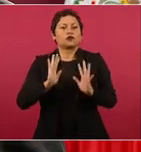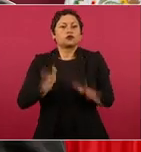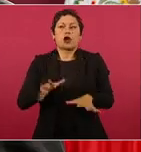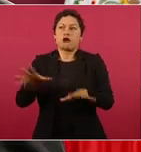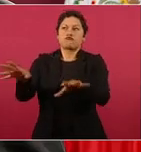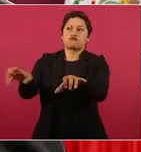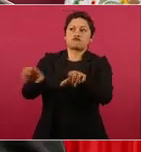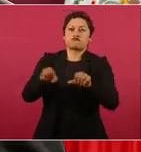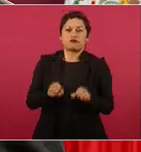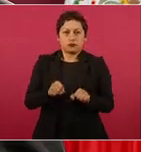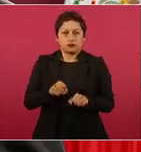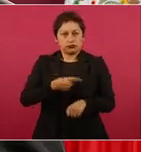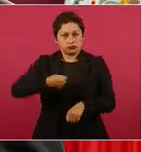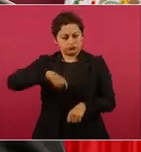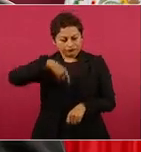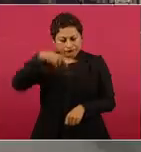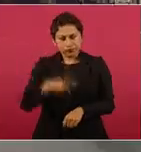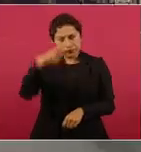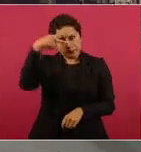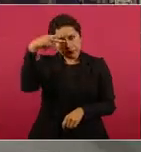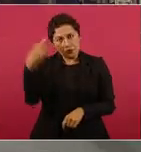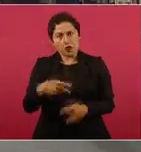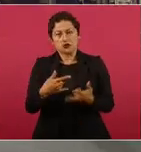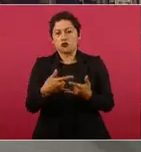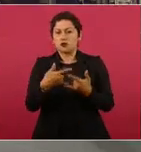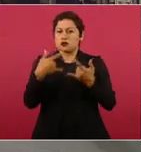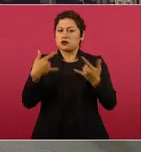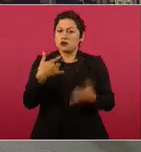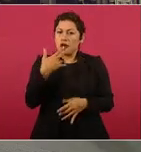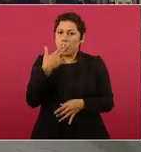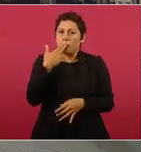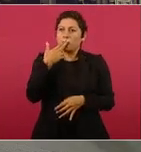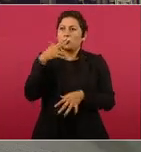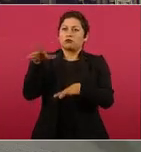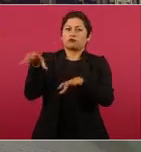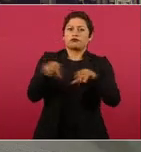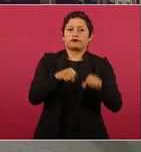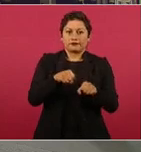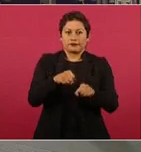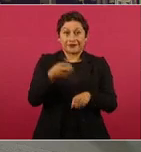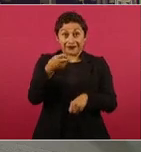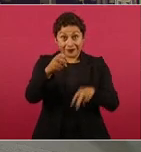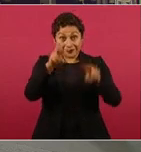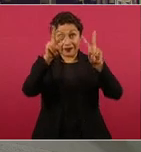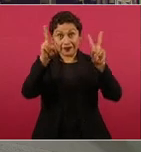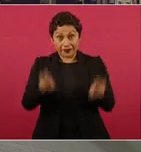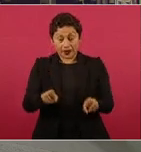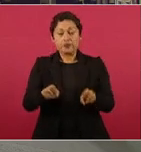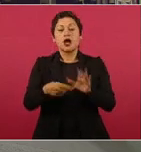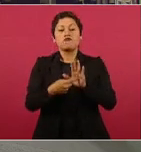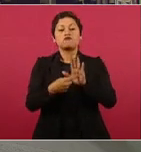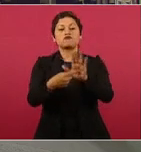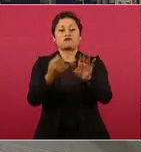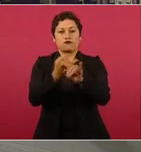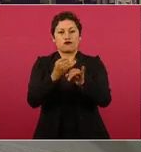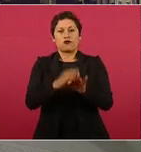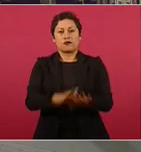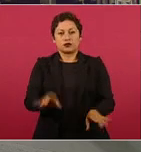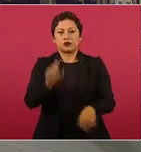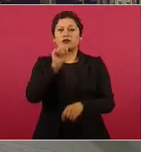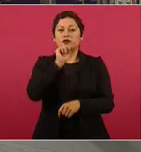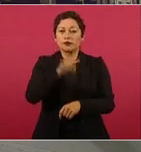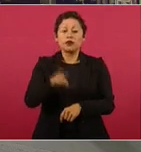patrimonio histórico y cultural y se va a informar sobre eso la secretaria de